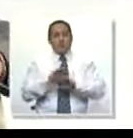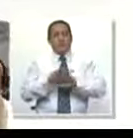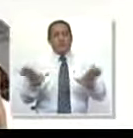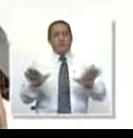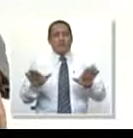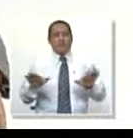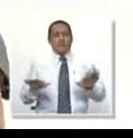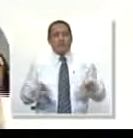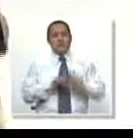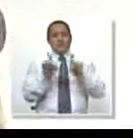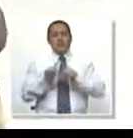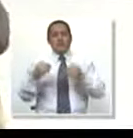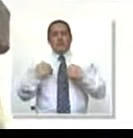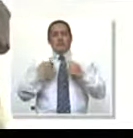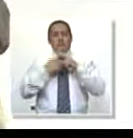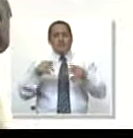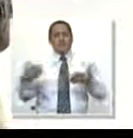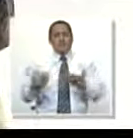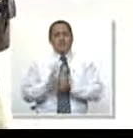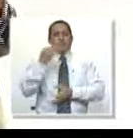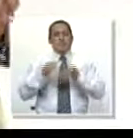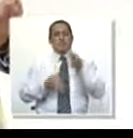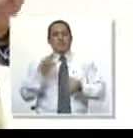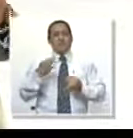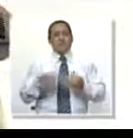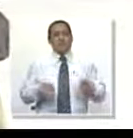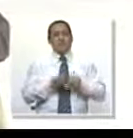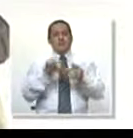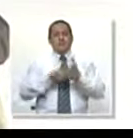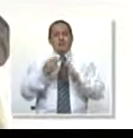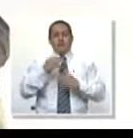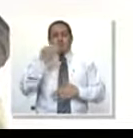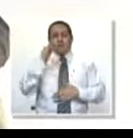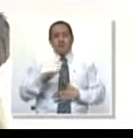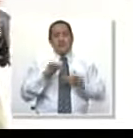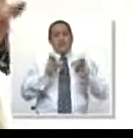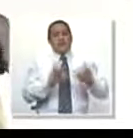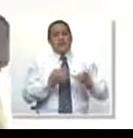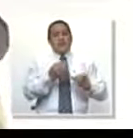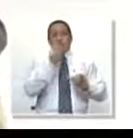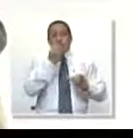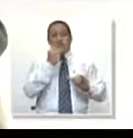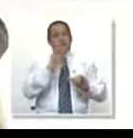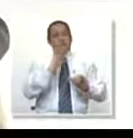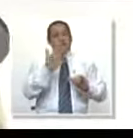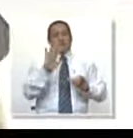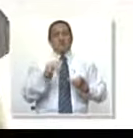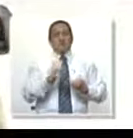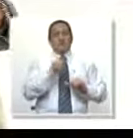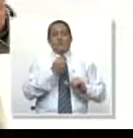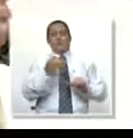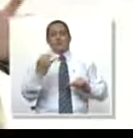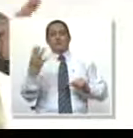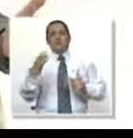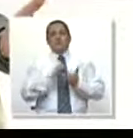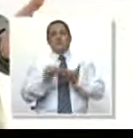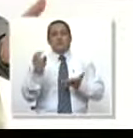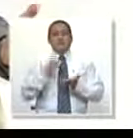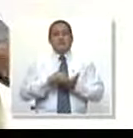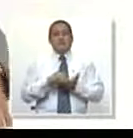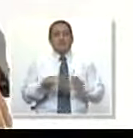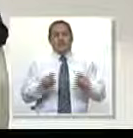acabó entonces tendrás que iniciar un nuevo proceso judicial entonces que esta niña se quede sin alimentación unos cuantos meses